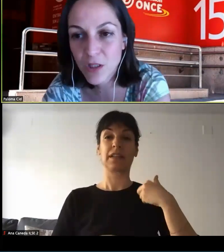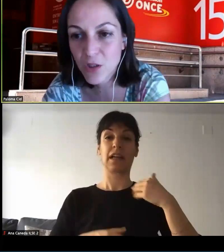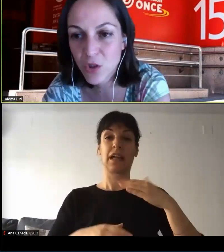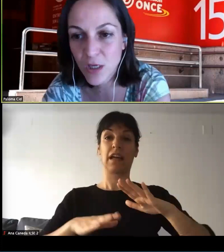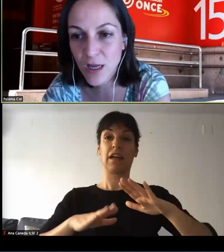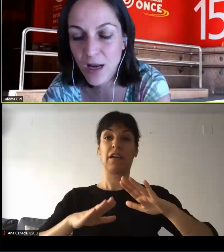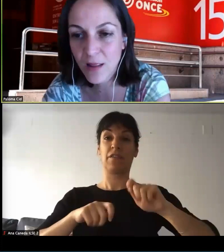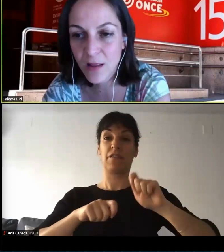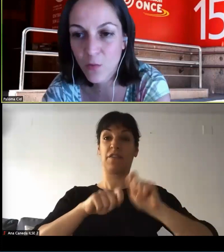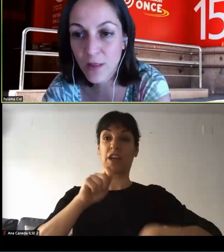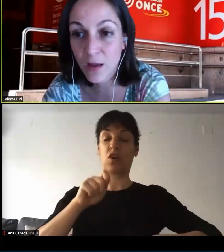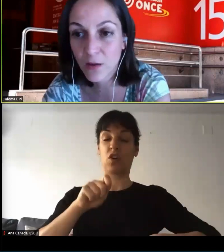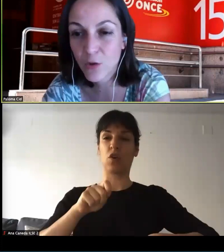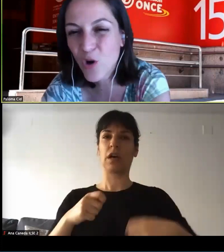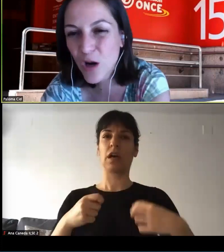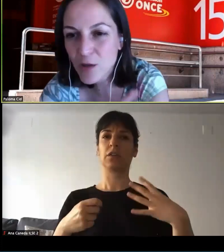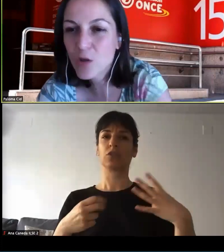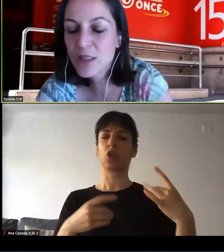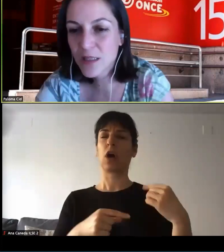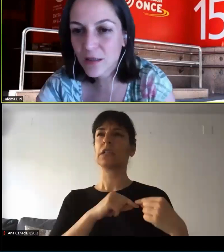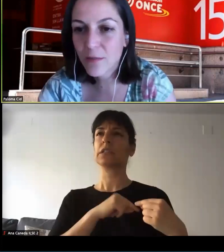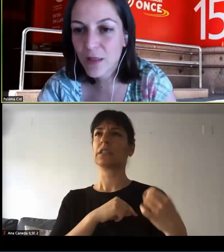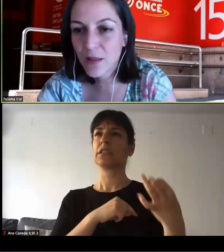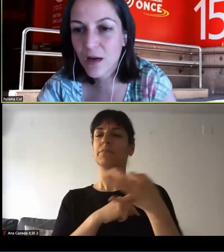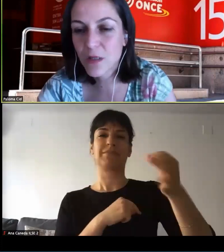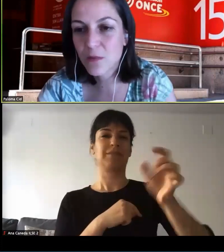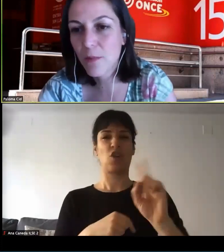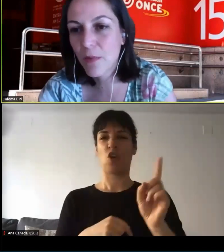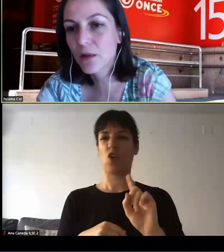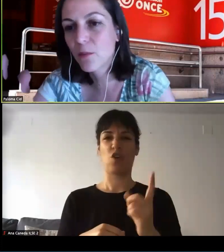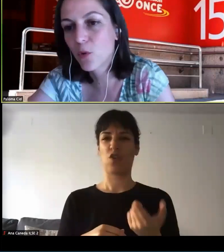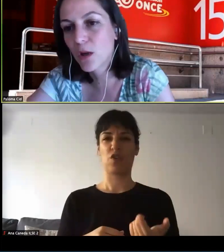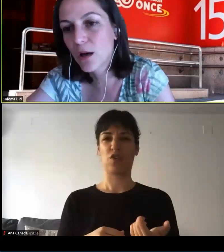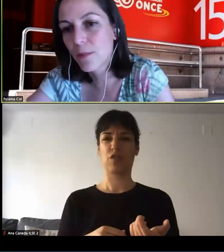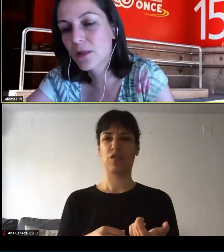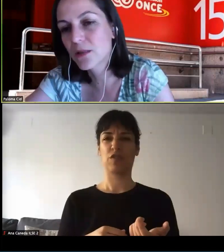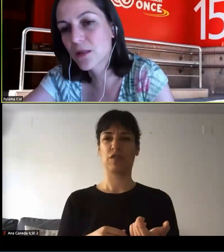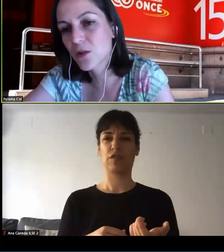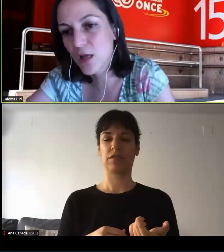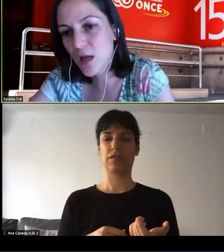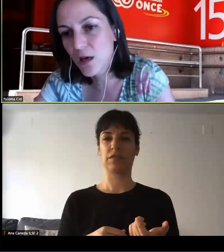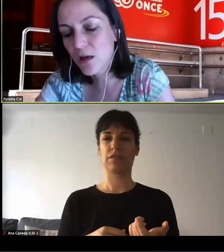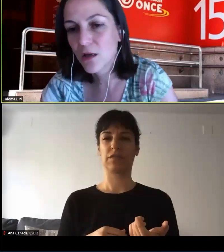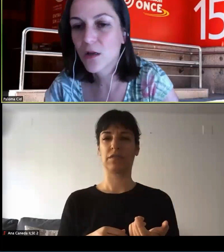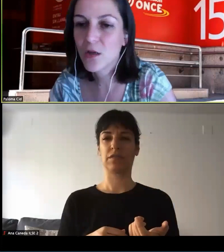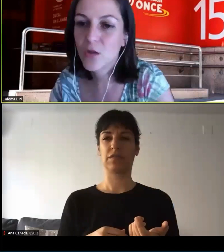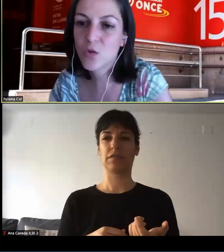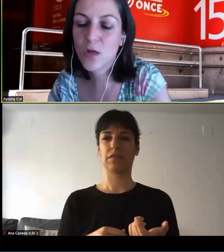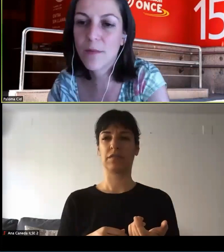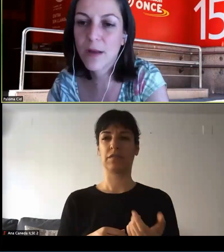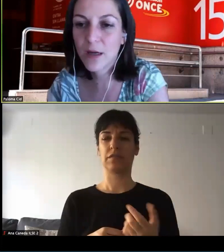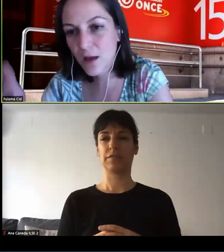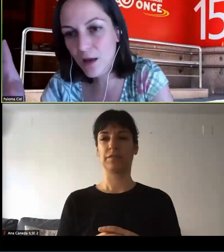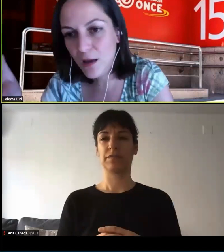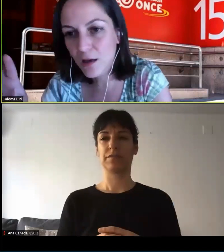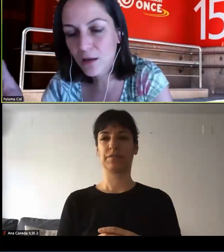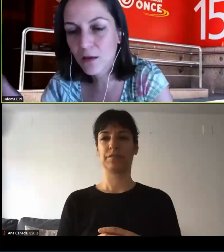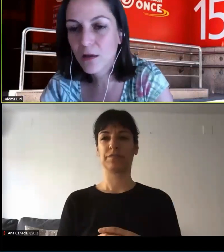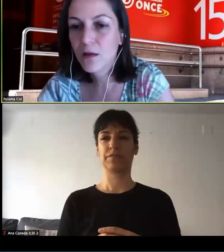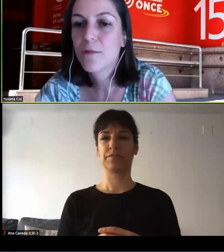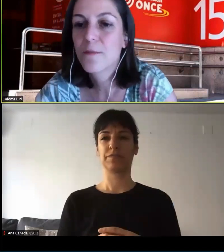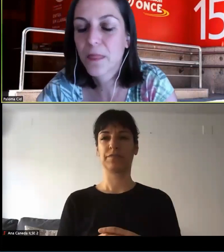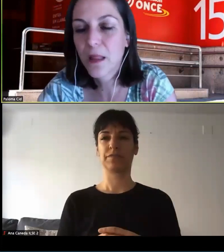percepción sensorial adecuada. No es exactamente la misma parte, porque la parte sensorial suele